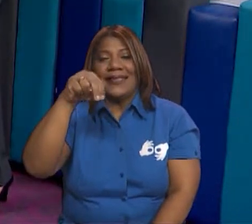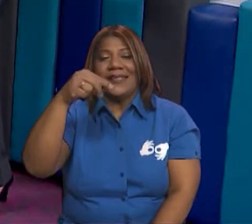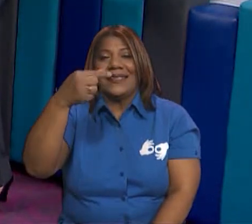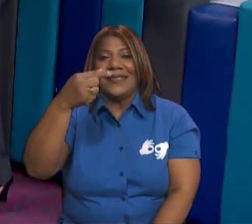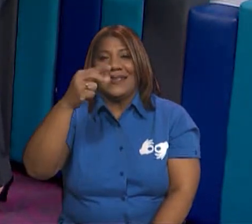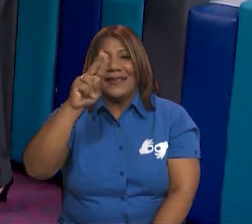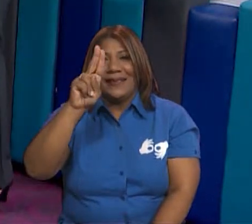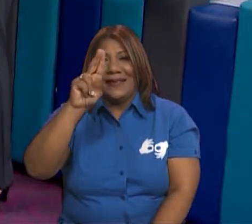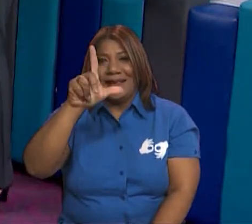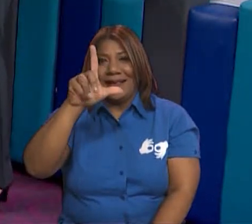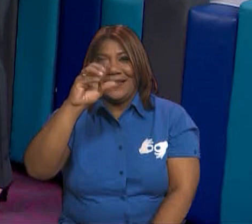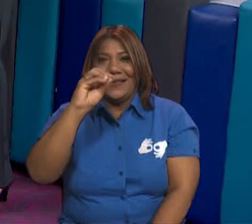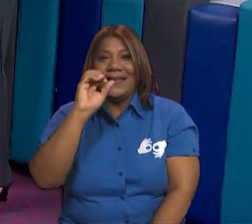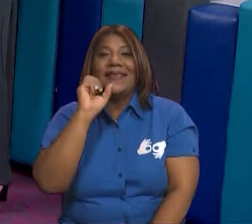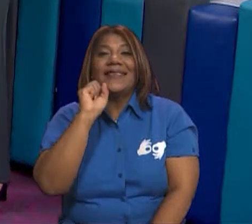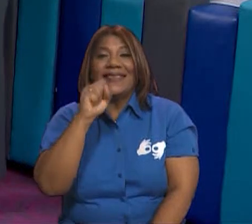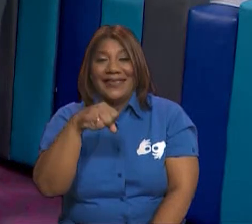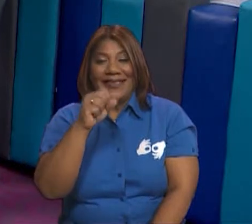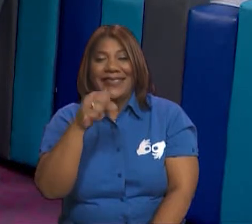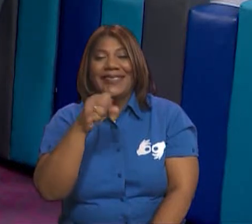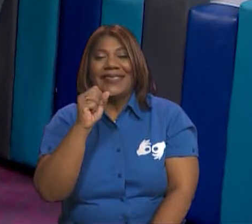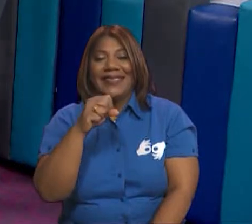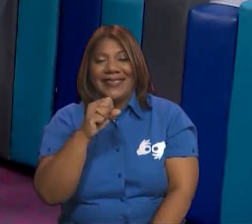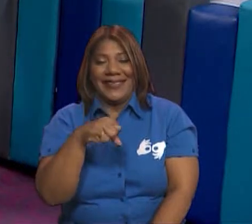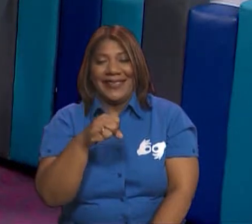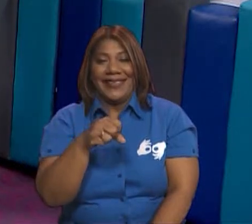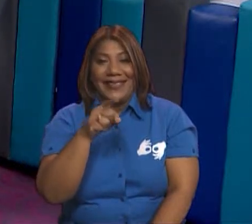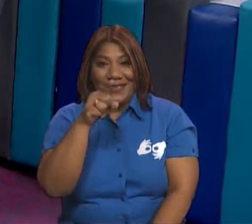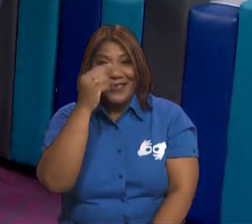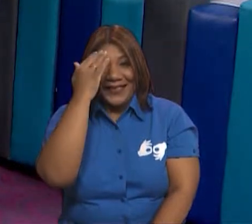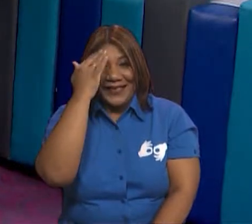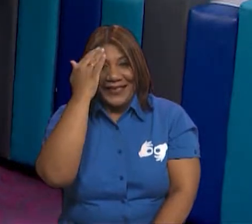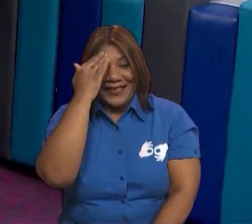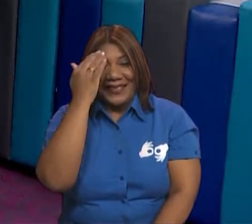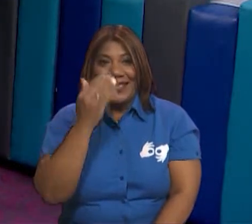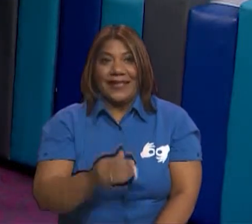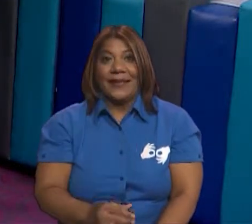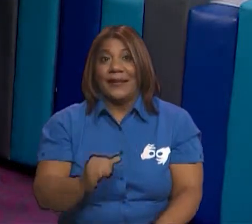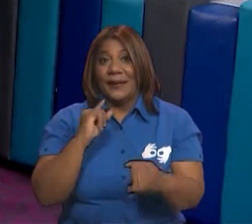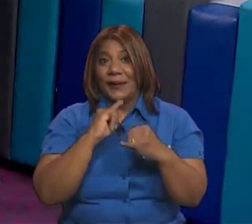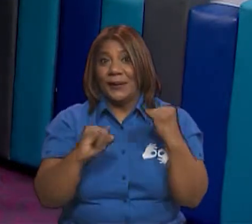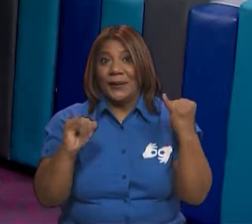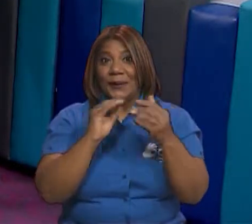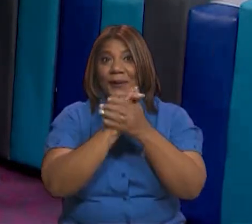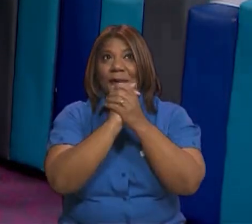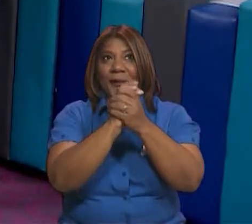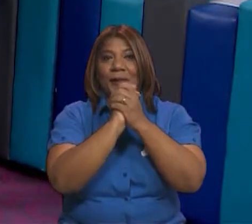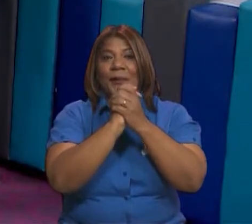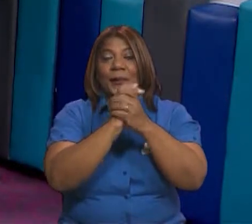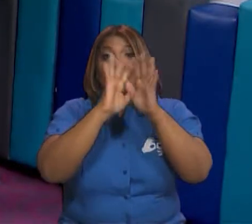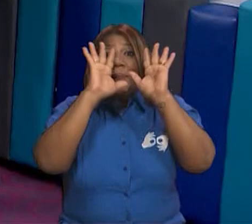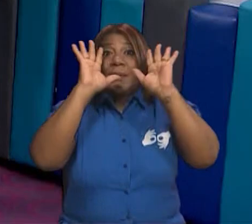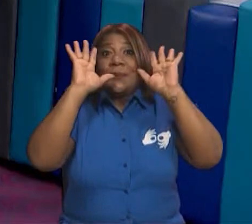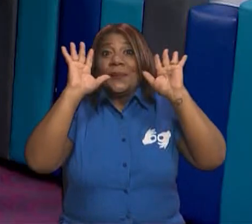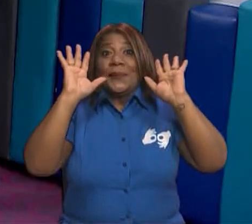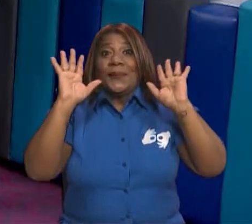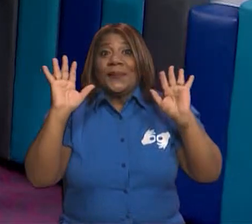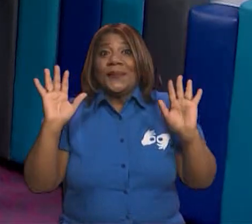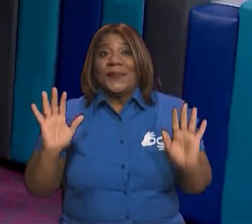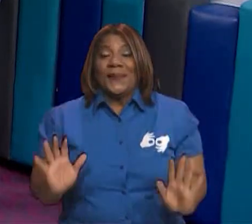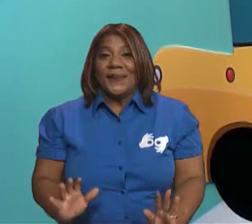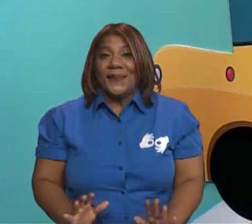El rectángulo. Muy bien. Seguro ya también lo acertaron. Y una última vez lo lanzamos. Vamos.